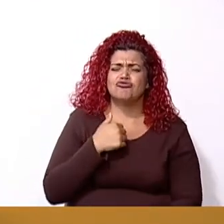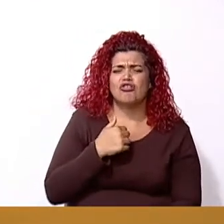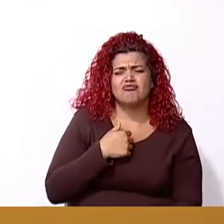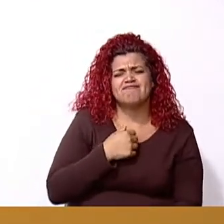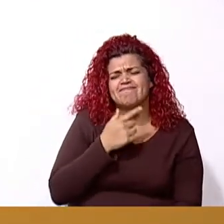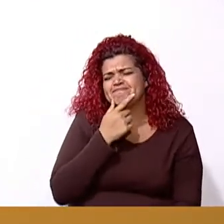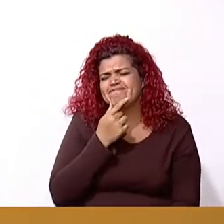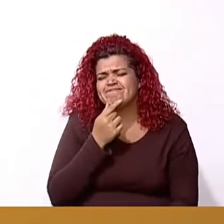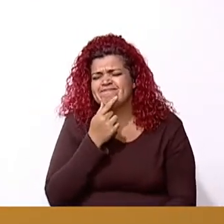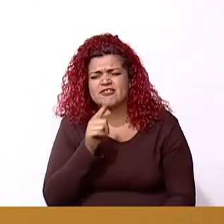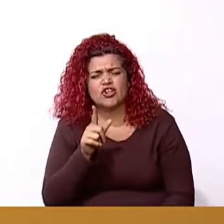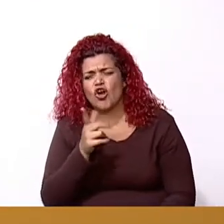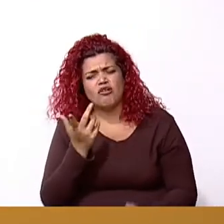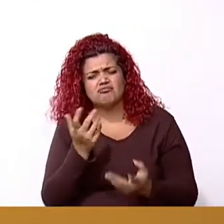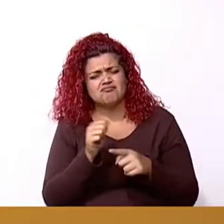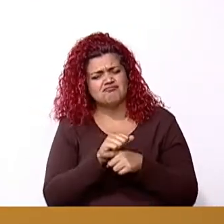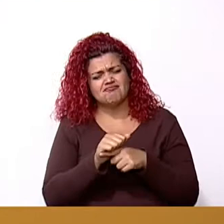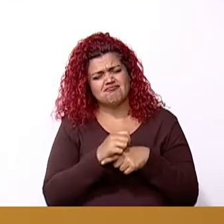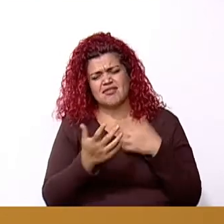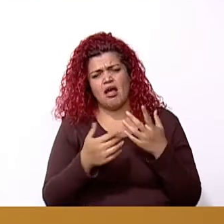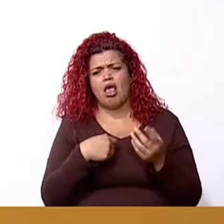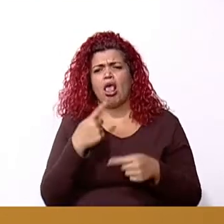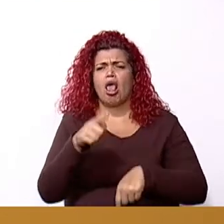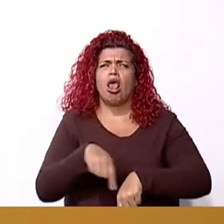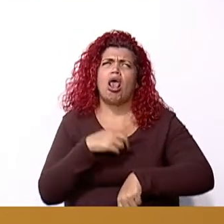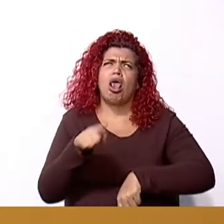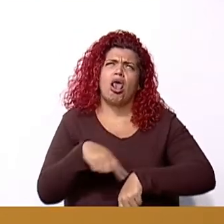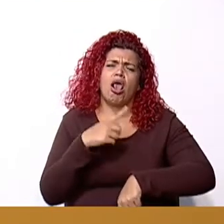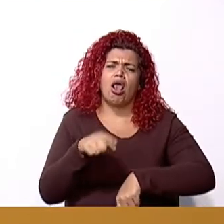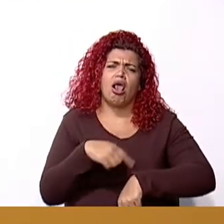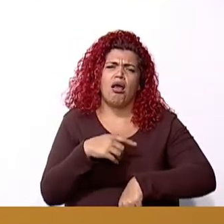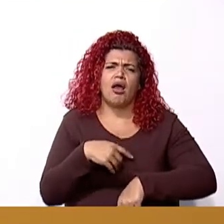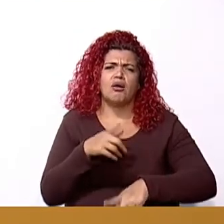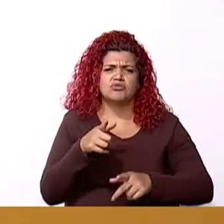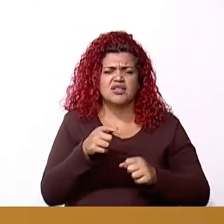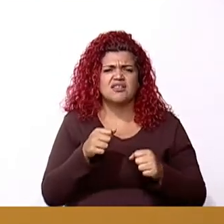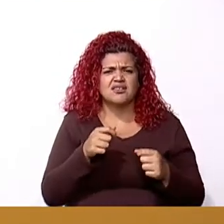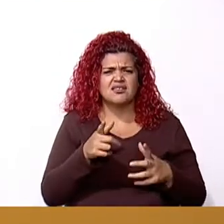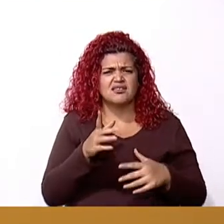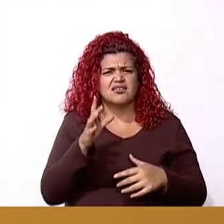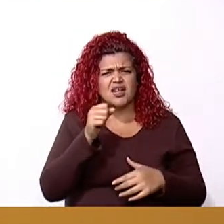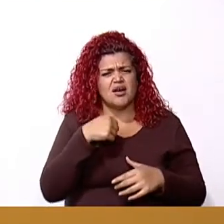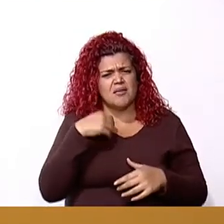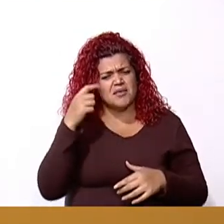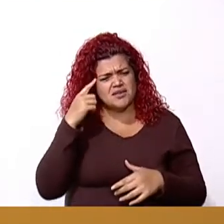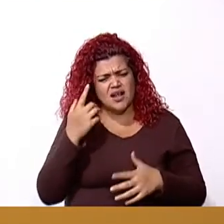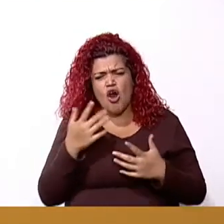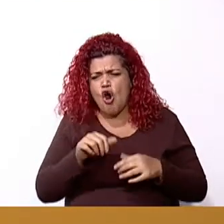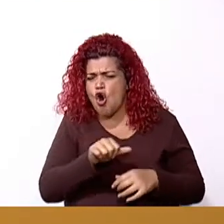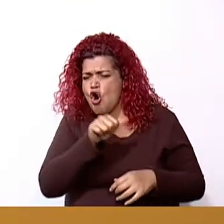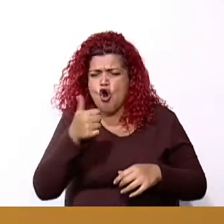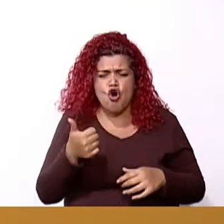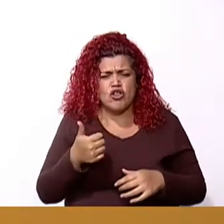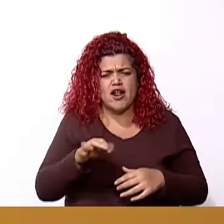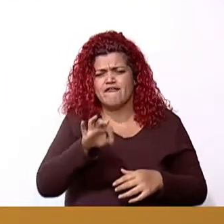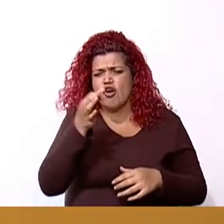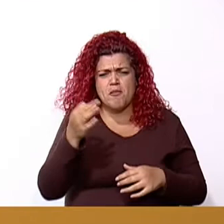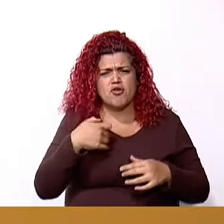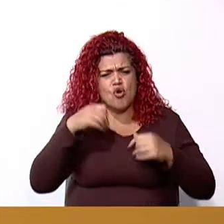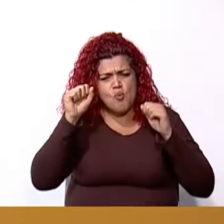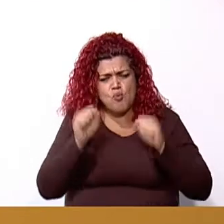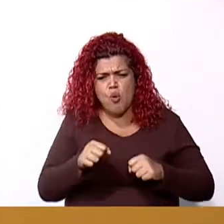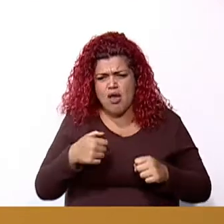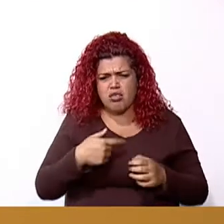que esto como que no es tan práctico, porque uno dura como mucho tiempo. ¿Ustedes se han puesto a pensar de qué otra forma pude haber yo repartido